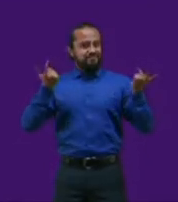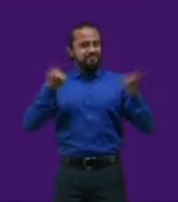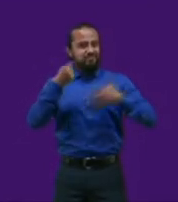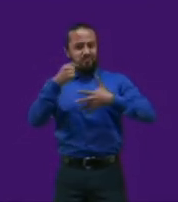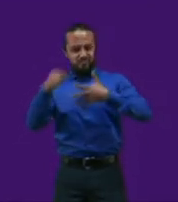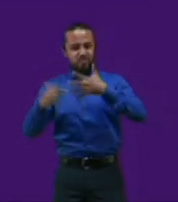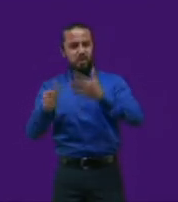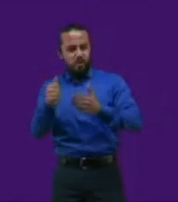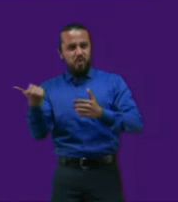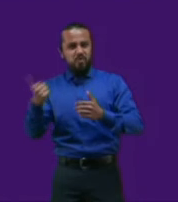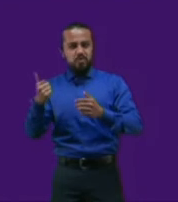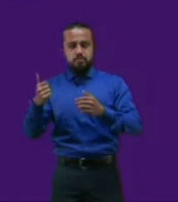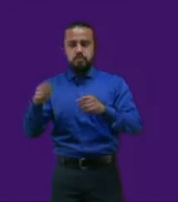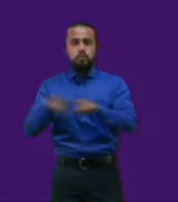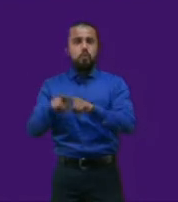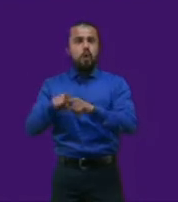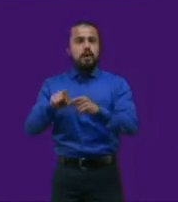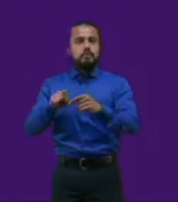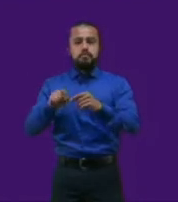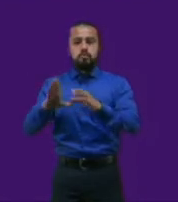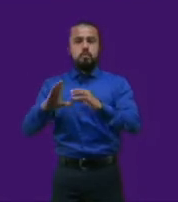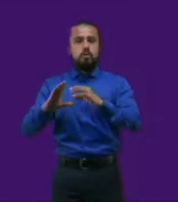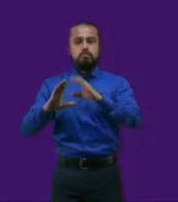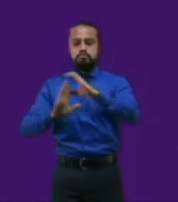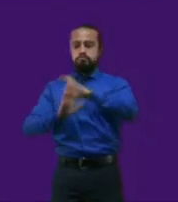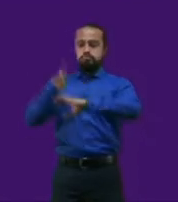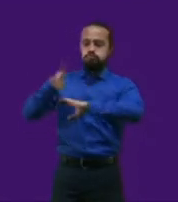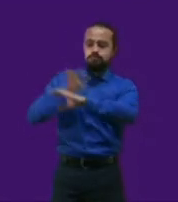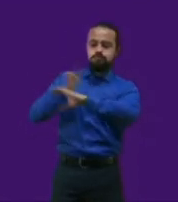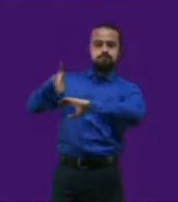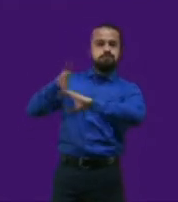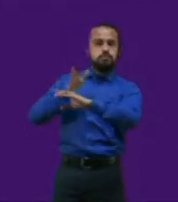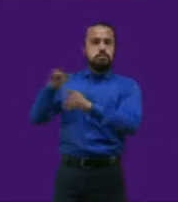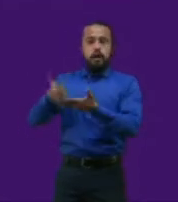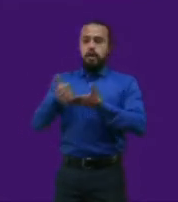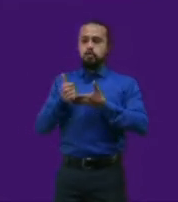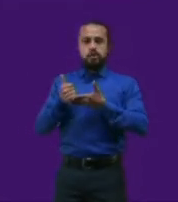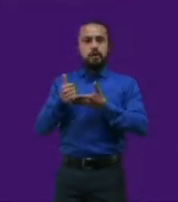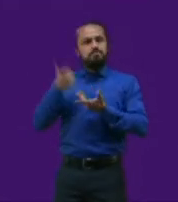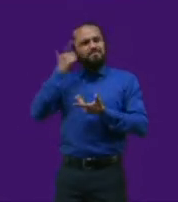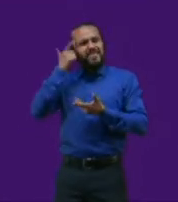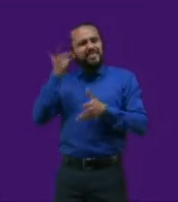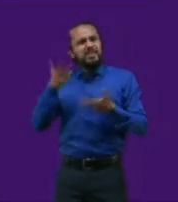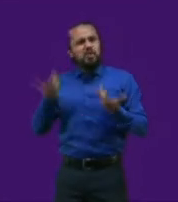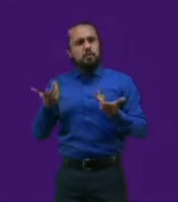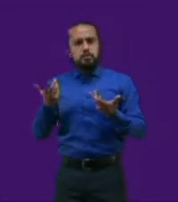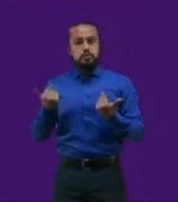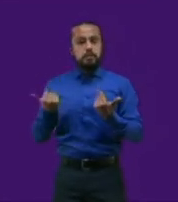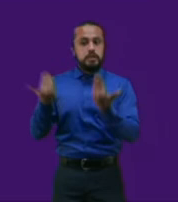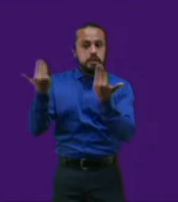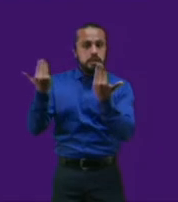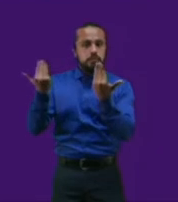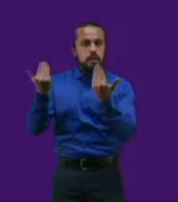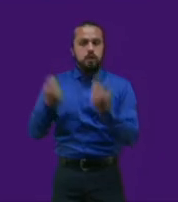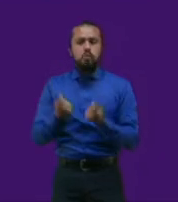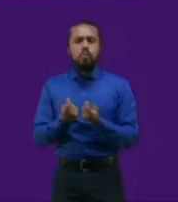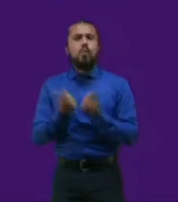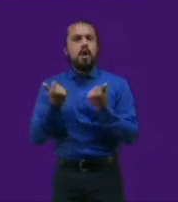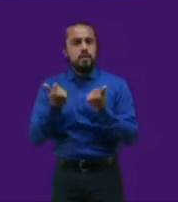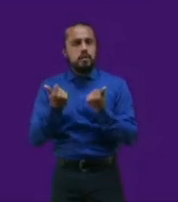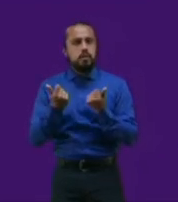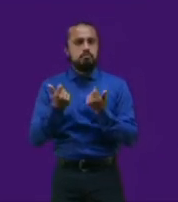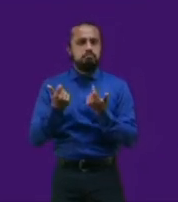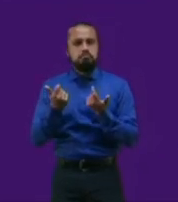canales, pero entendamos cómo le vas a llegar a esos usuarios y cuánto te cuesta. Una